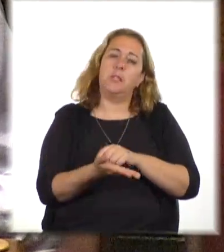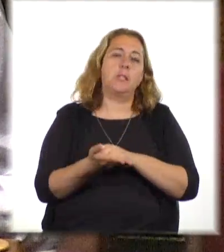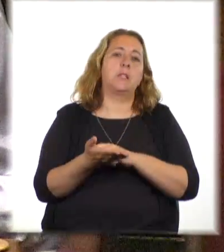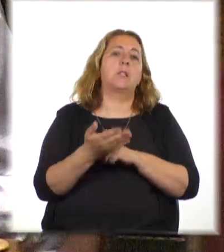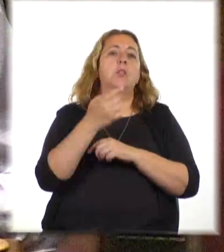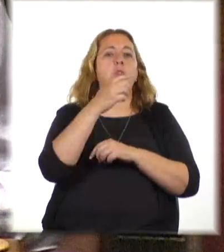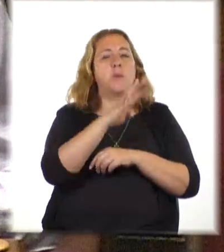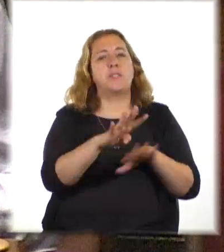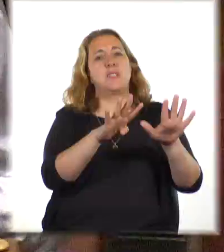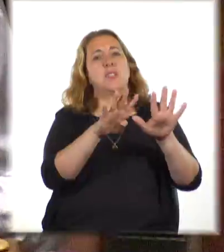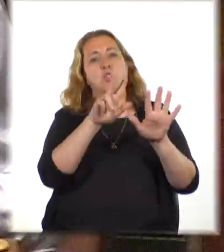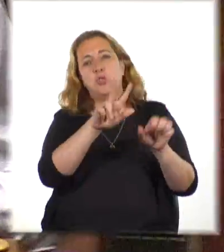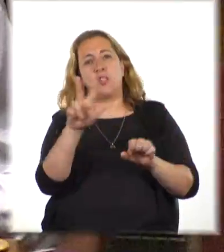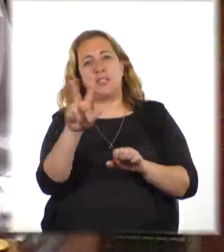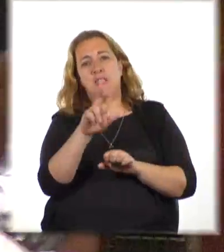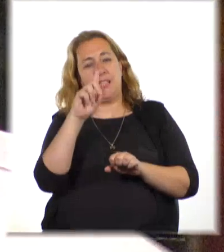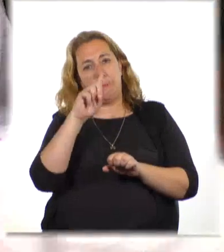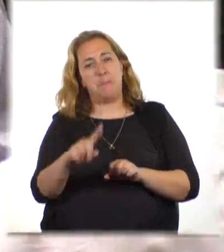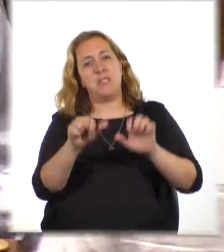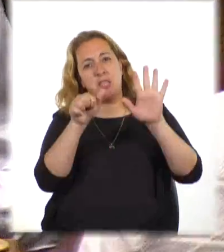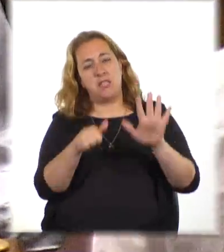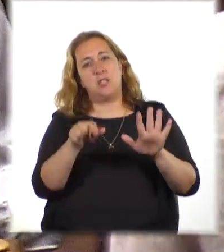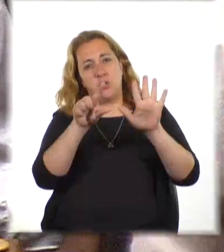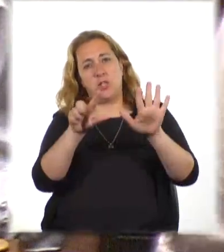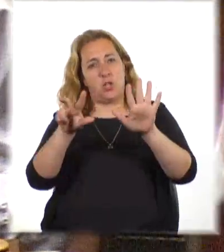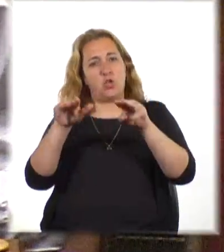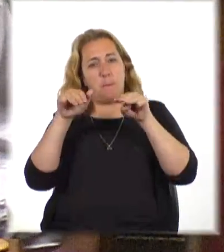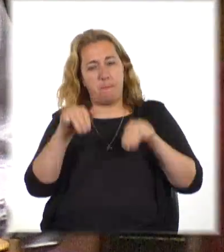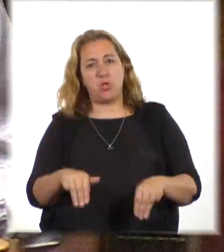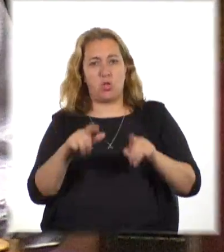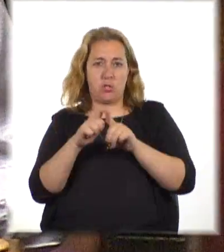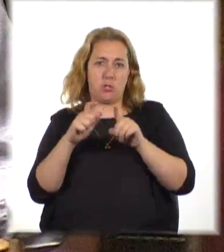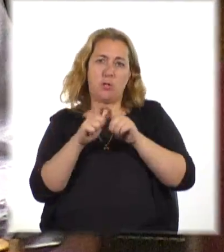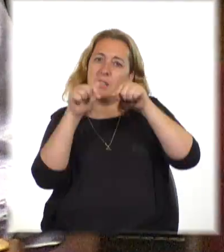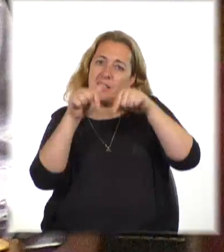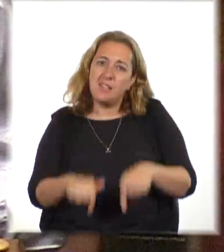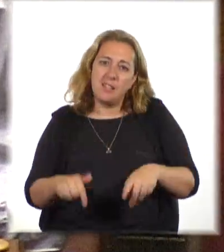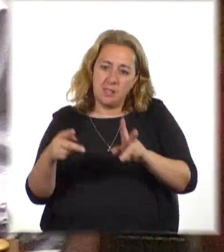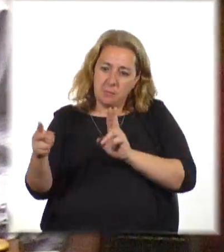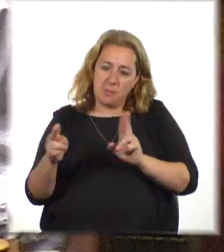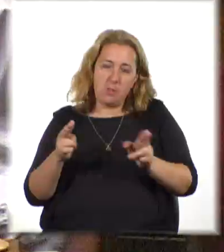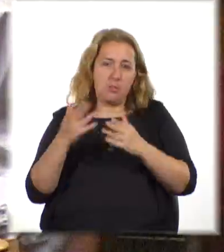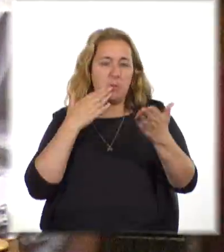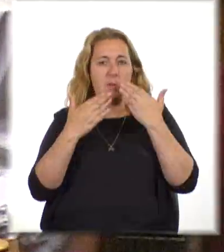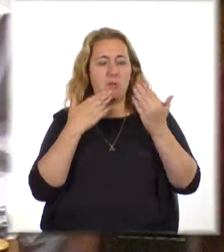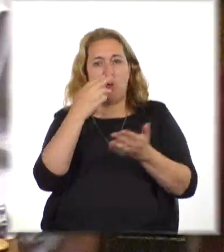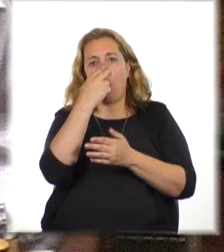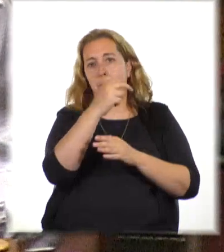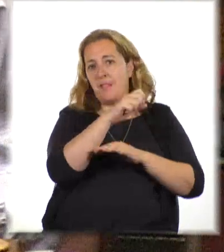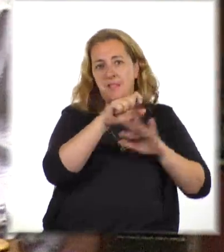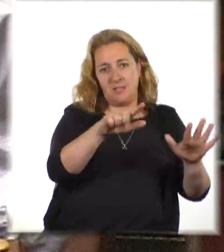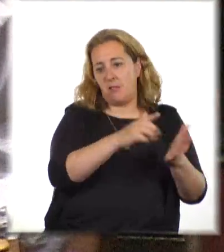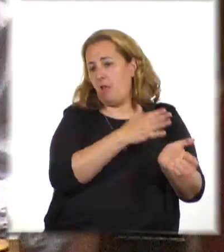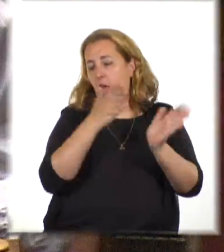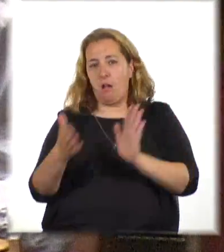933 mil 678 millones de dólares y en este periodo lo que estamos hablando de 2017 hasta ahora señor